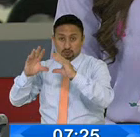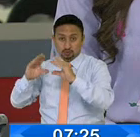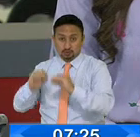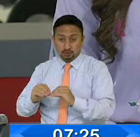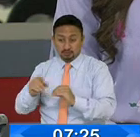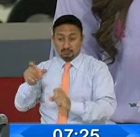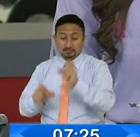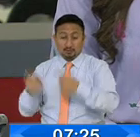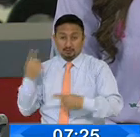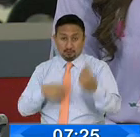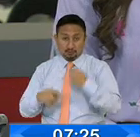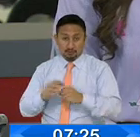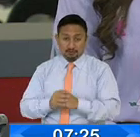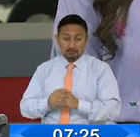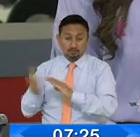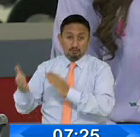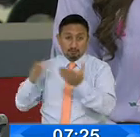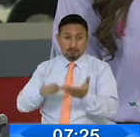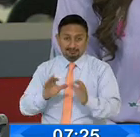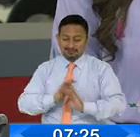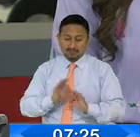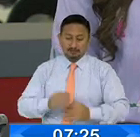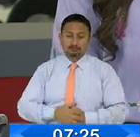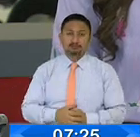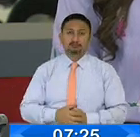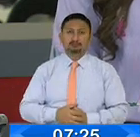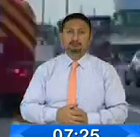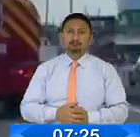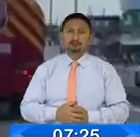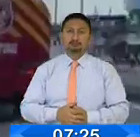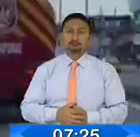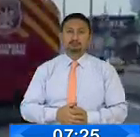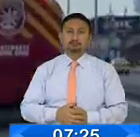víctimas mortales ni tampoco heridos.